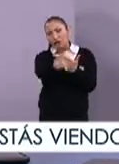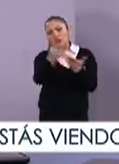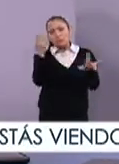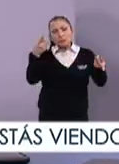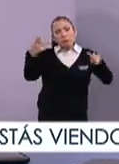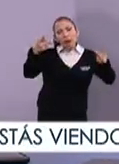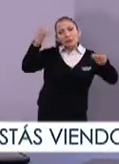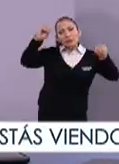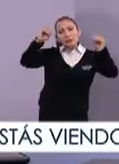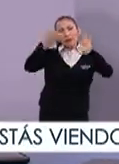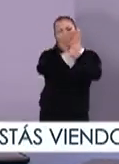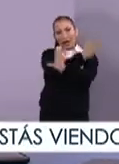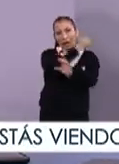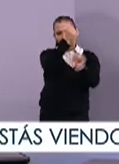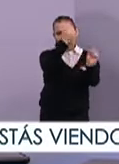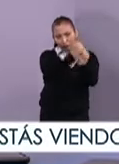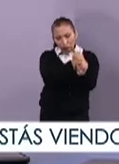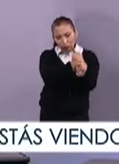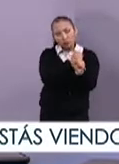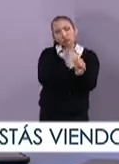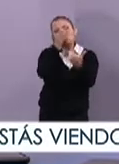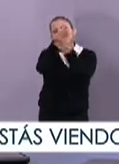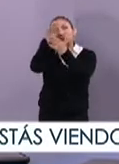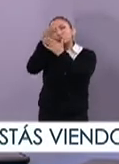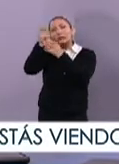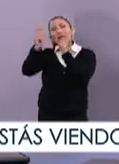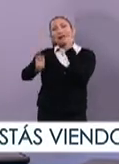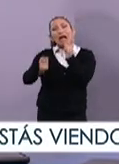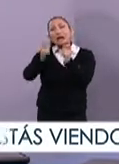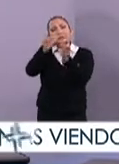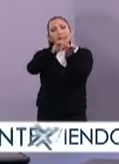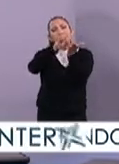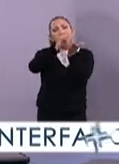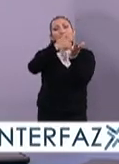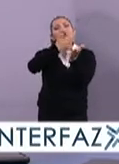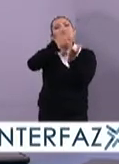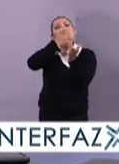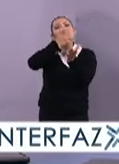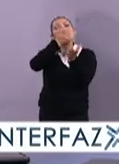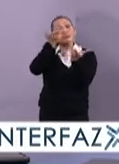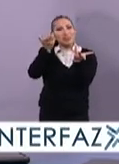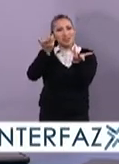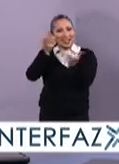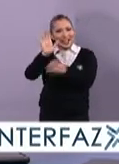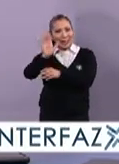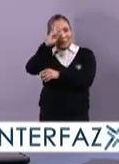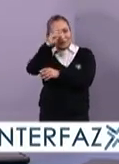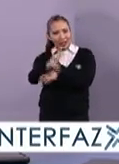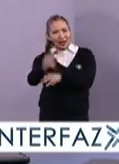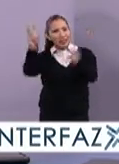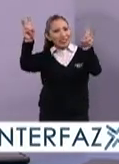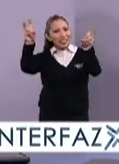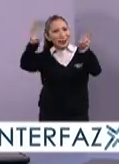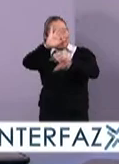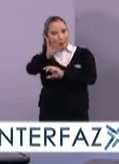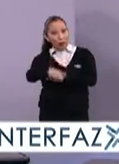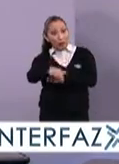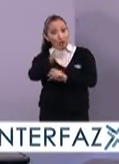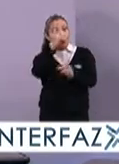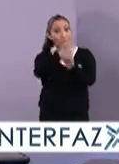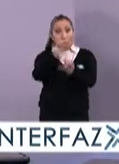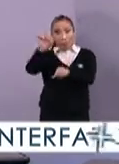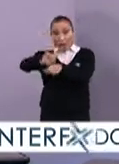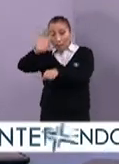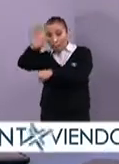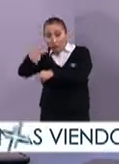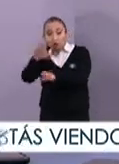están realizando desde hace varios años sobre la tradición que tiene México con la muerte, no solamente el Día